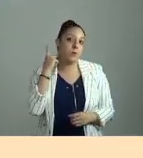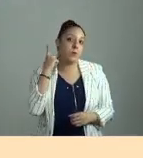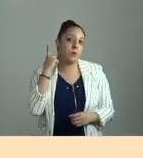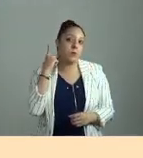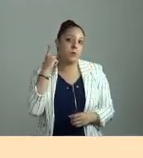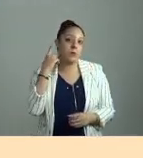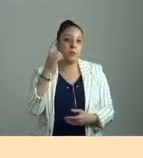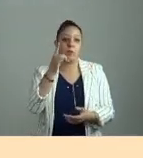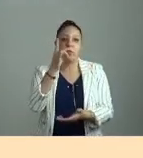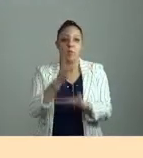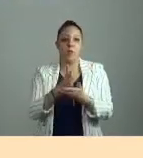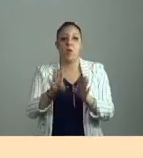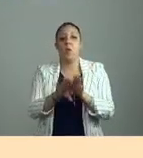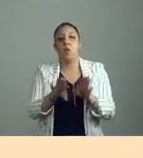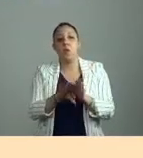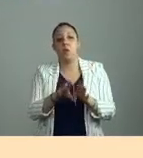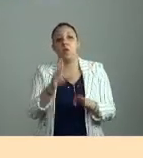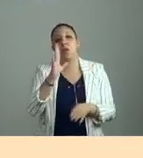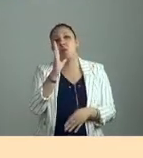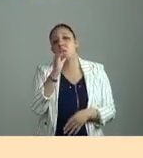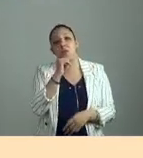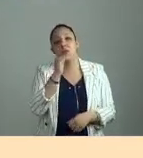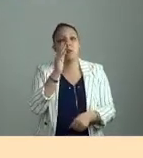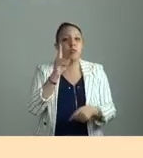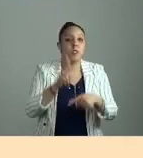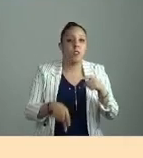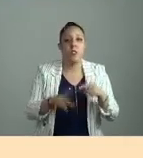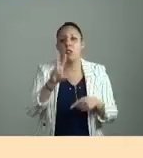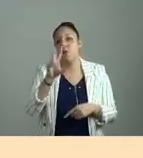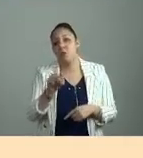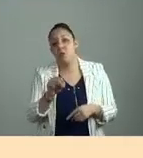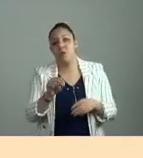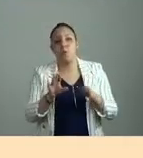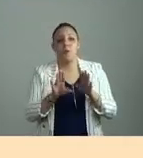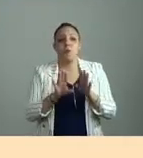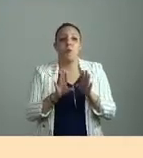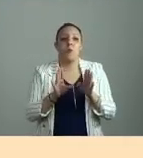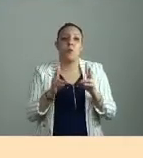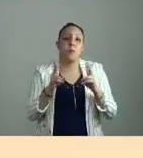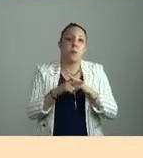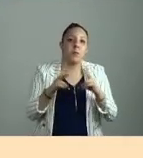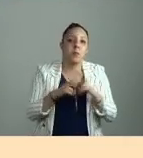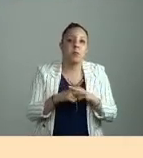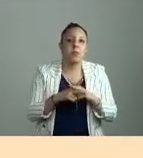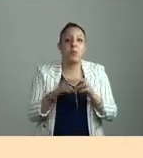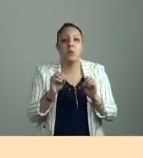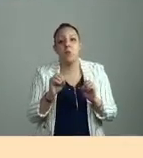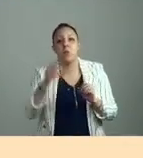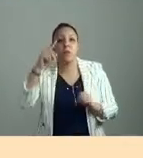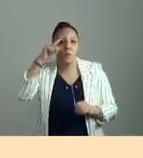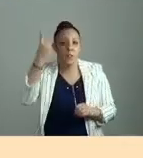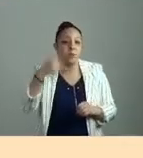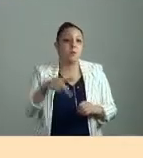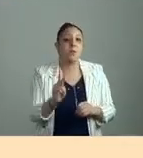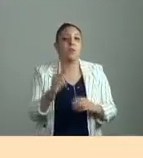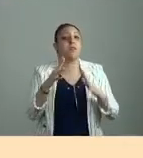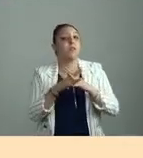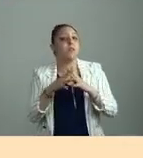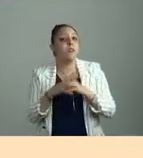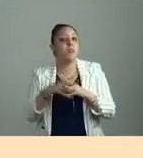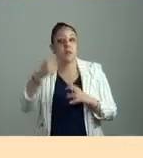de la destrucción de la tierra yo creo que está una de la lucha más importante que hay en el mundo